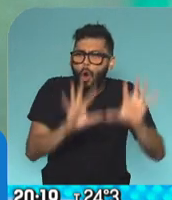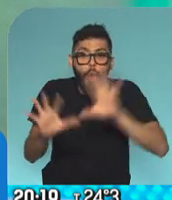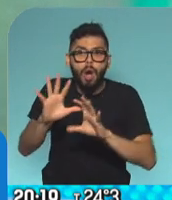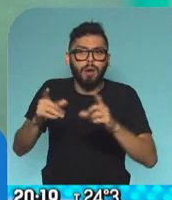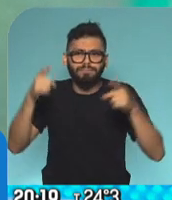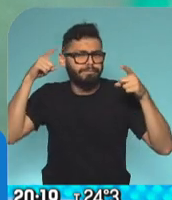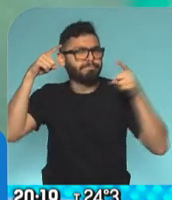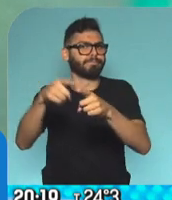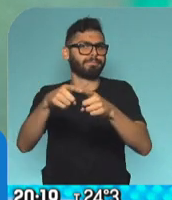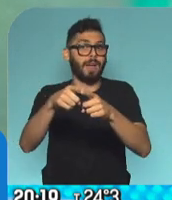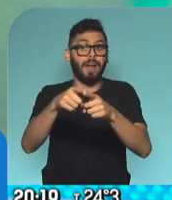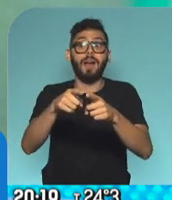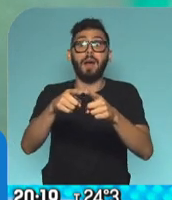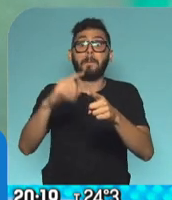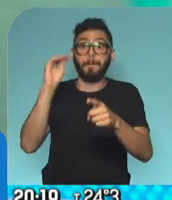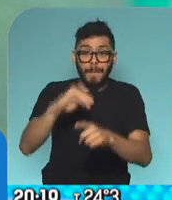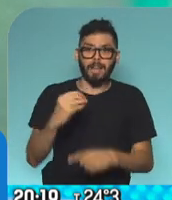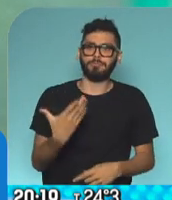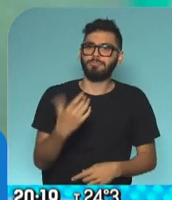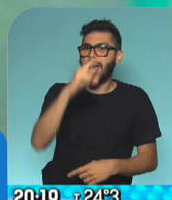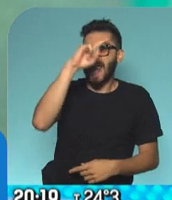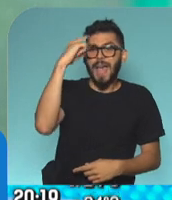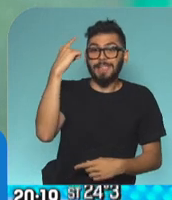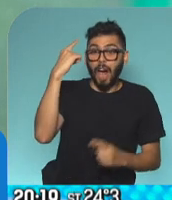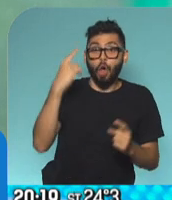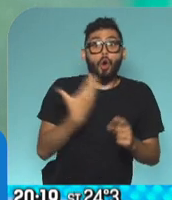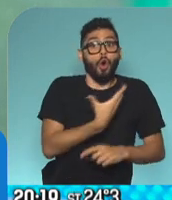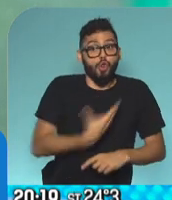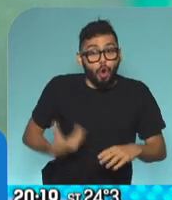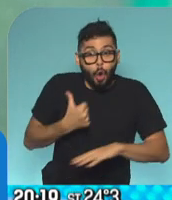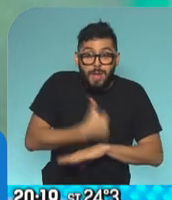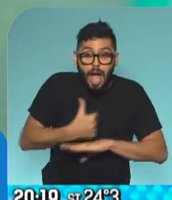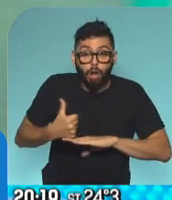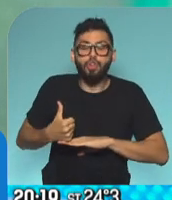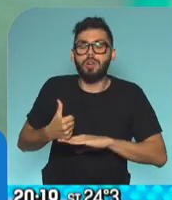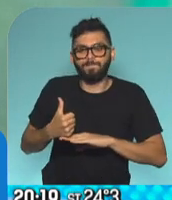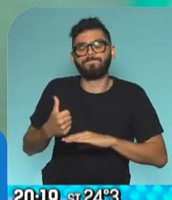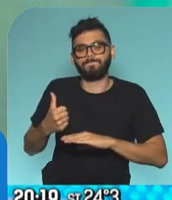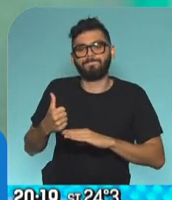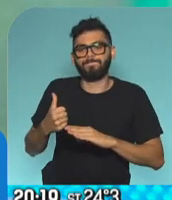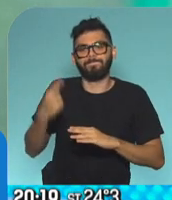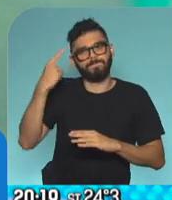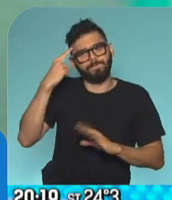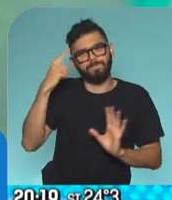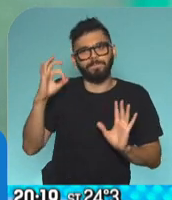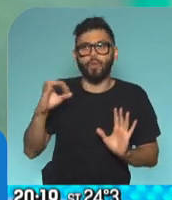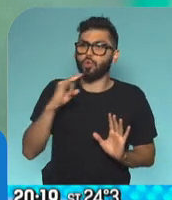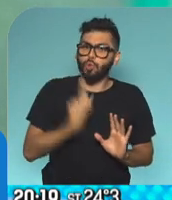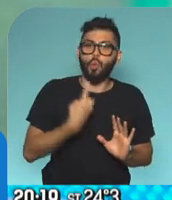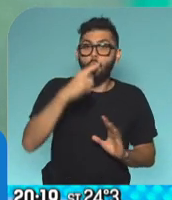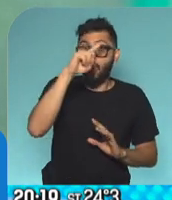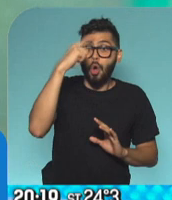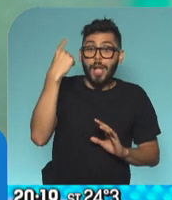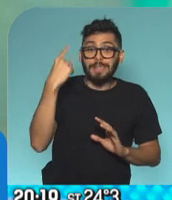un fin y obviamente un estado que lo conduce un gobierno que cree que el estado justamente tiene que ser la herramienta para construir